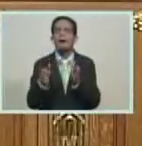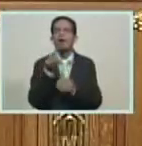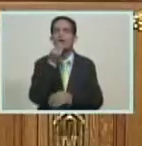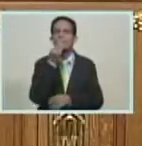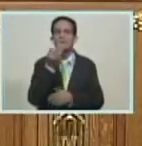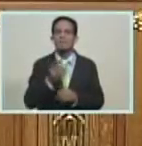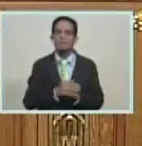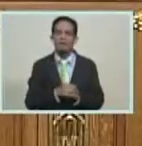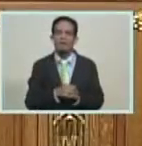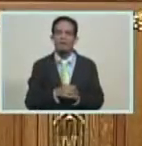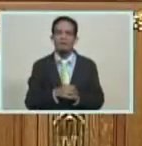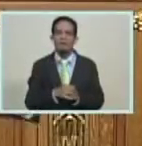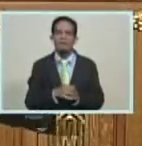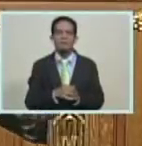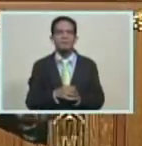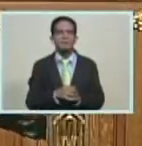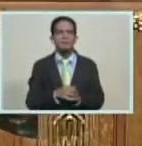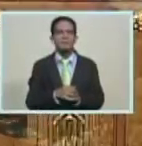Gobernador,